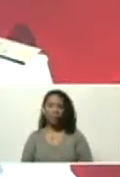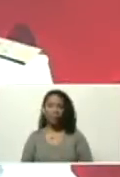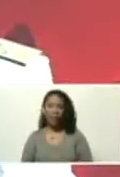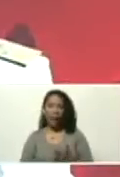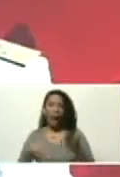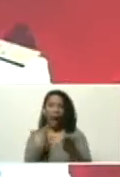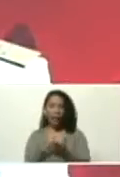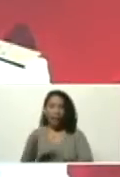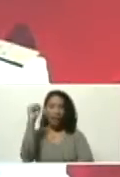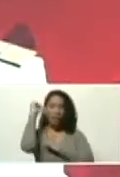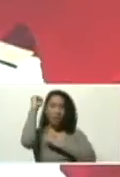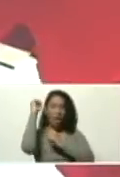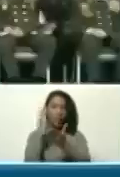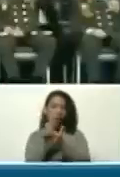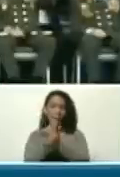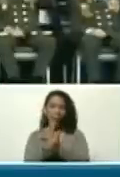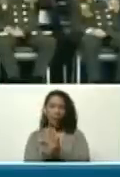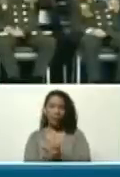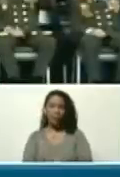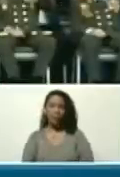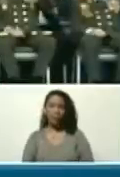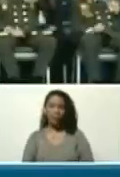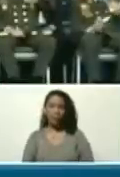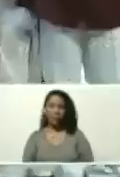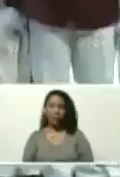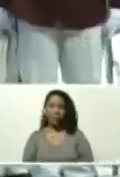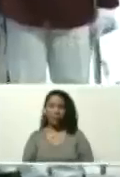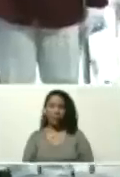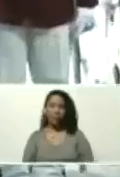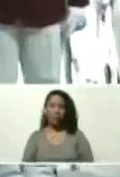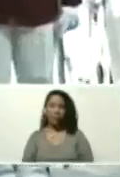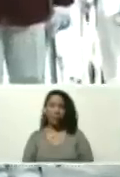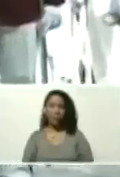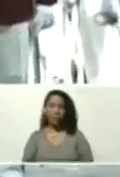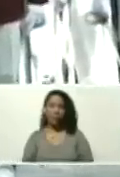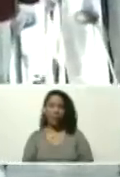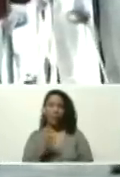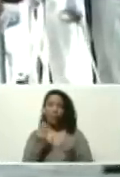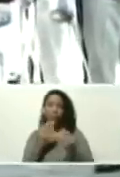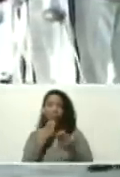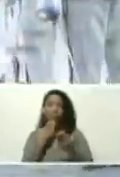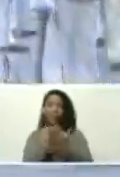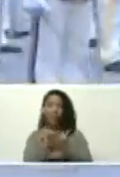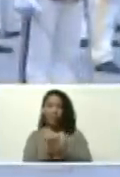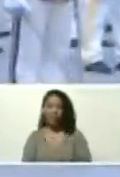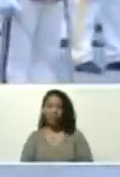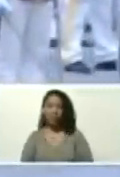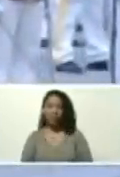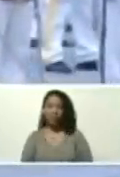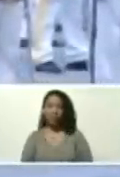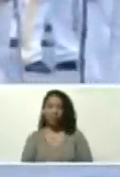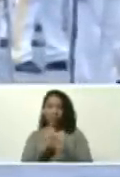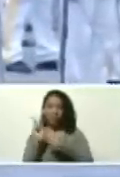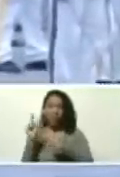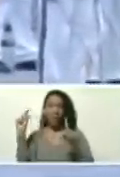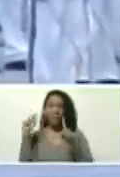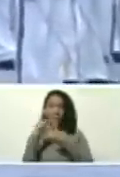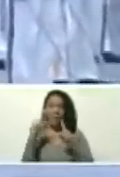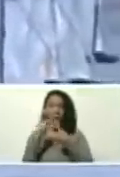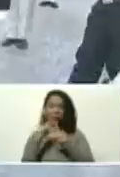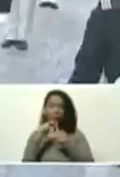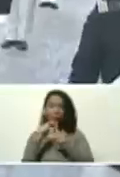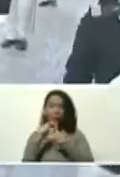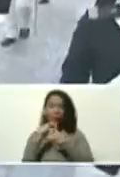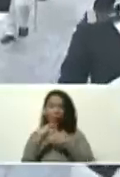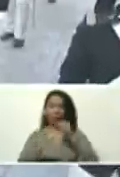Hasta la victoria siempre. Muchísimas gracias. Han sido las palabras,